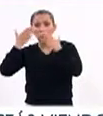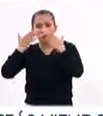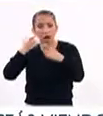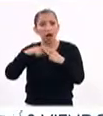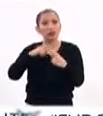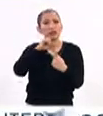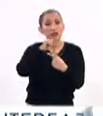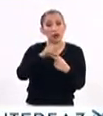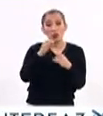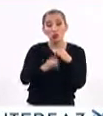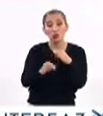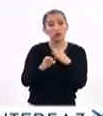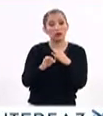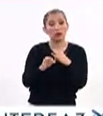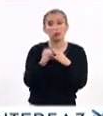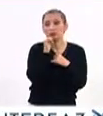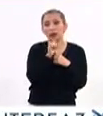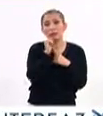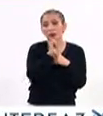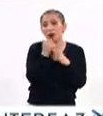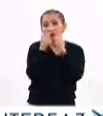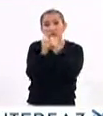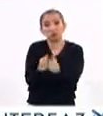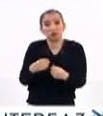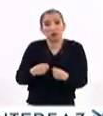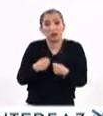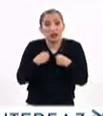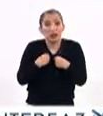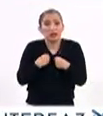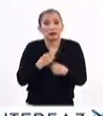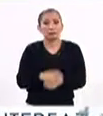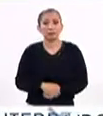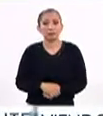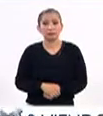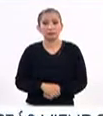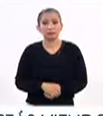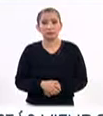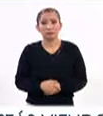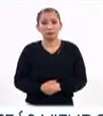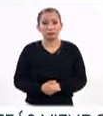estudiar y al final también luego se quedan residiendo allá, ejerciendo allá y todo.